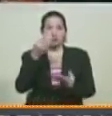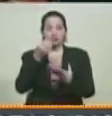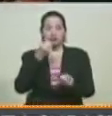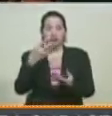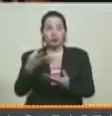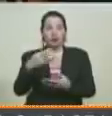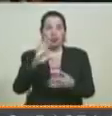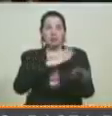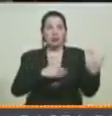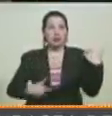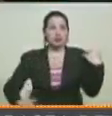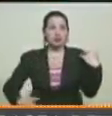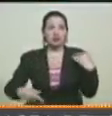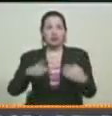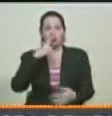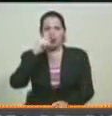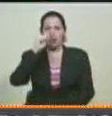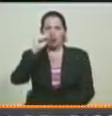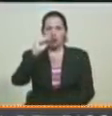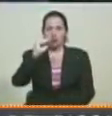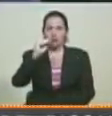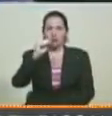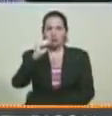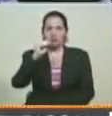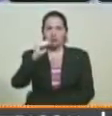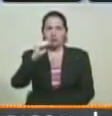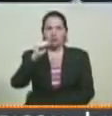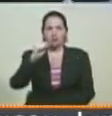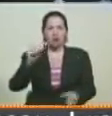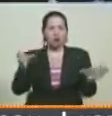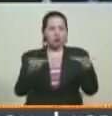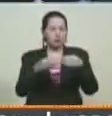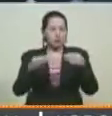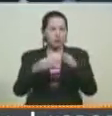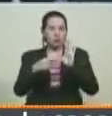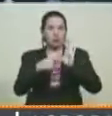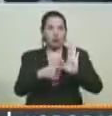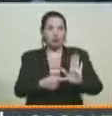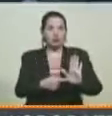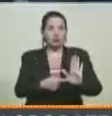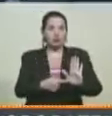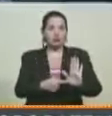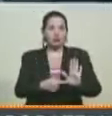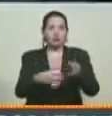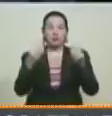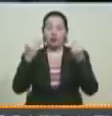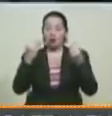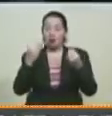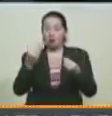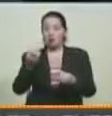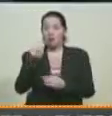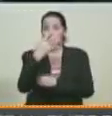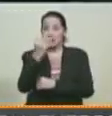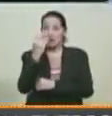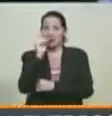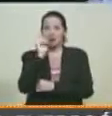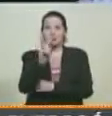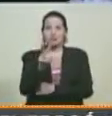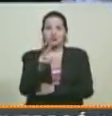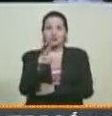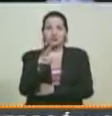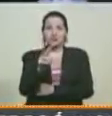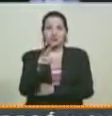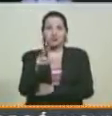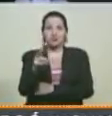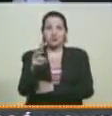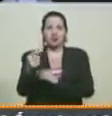presidente Nicolás Maduro Moros a los representantes del Gran Polo Patriótico presente acá en el Palacio de Miraflores en esta mesa de diálogo. A través